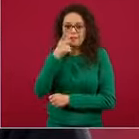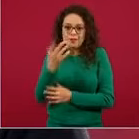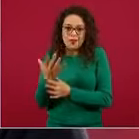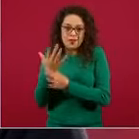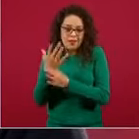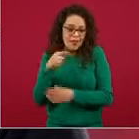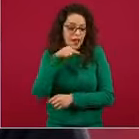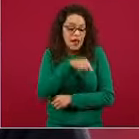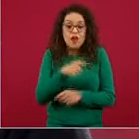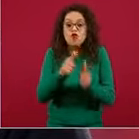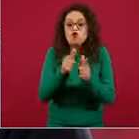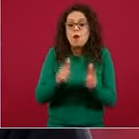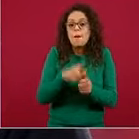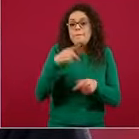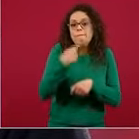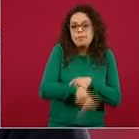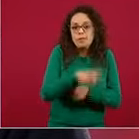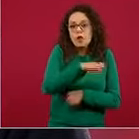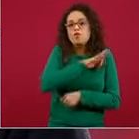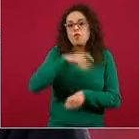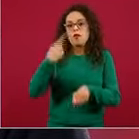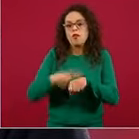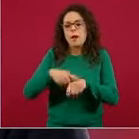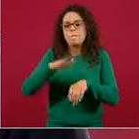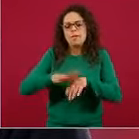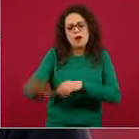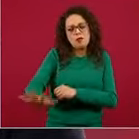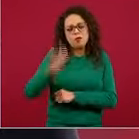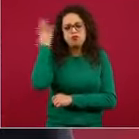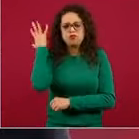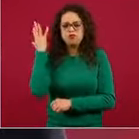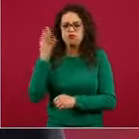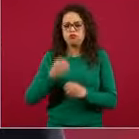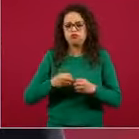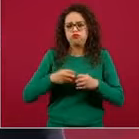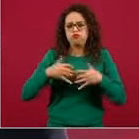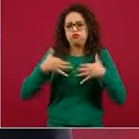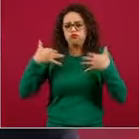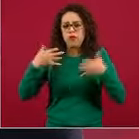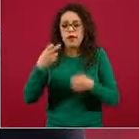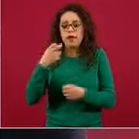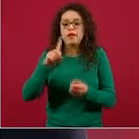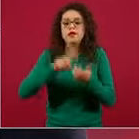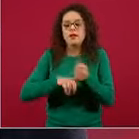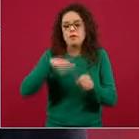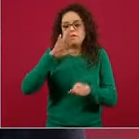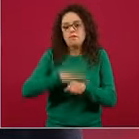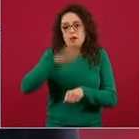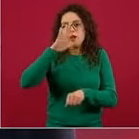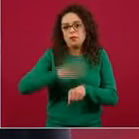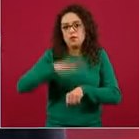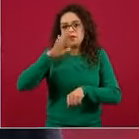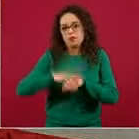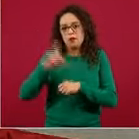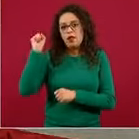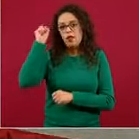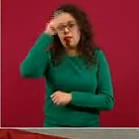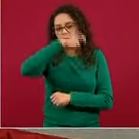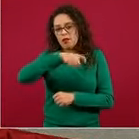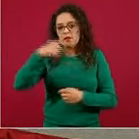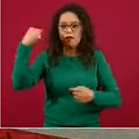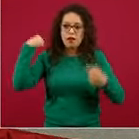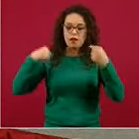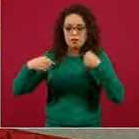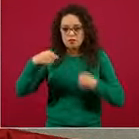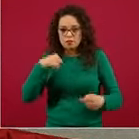que la enfermedad puede evolucionar rápidamente y puede producir complicaciones que, si se hubiera demandado atención